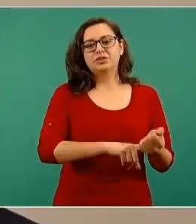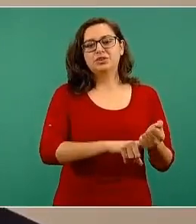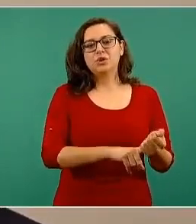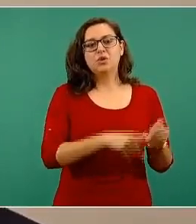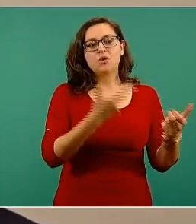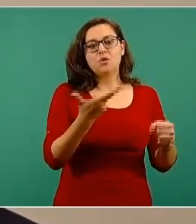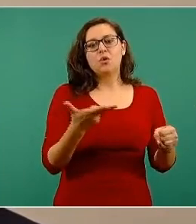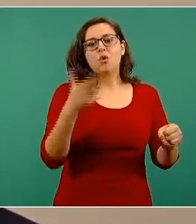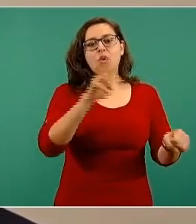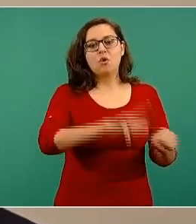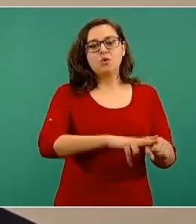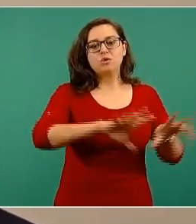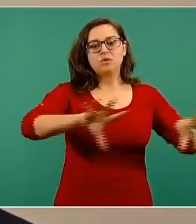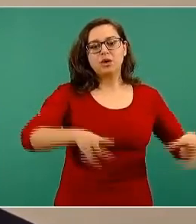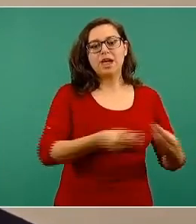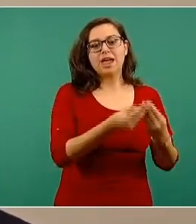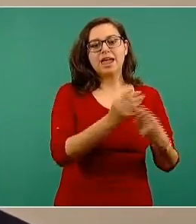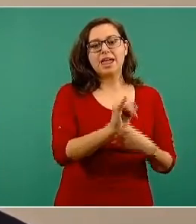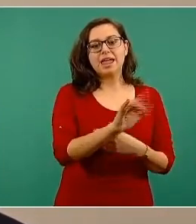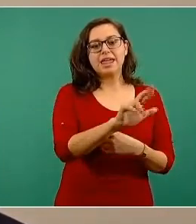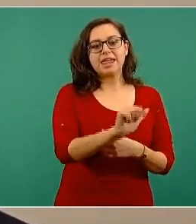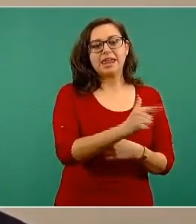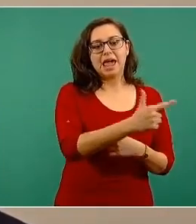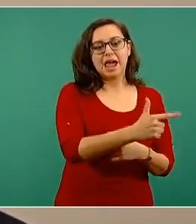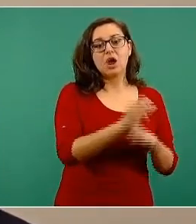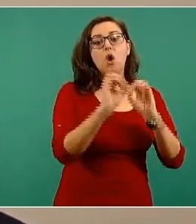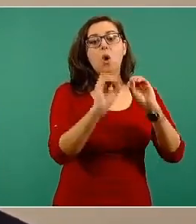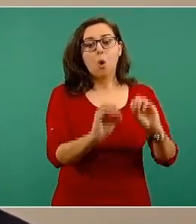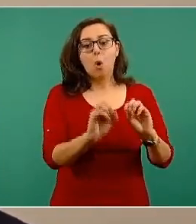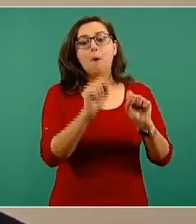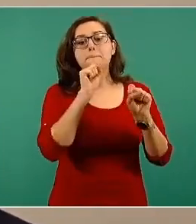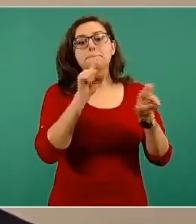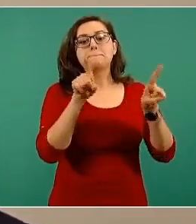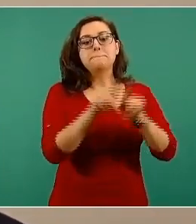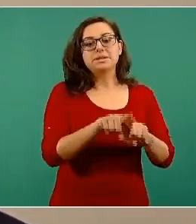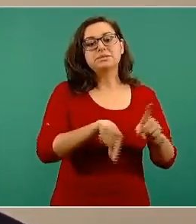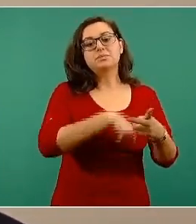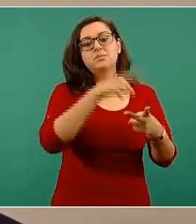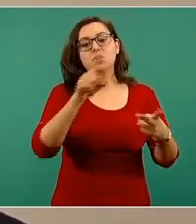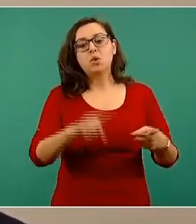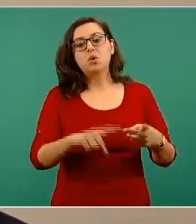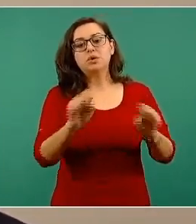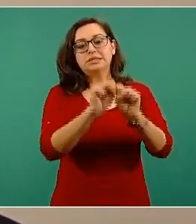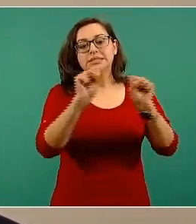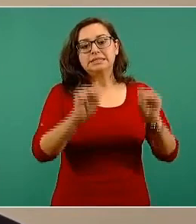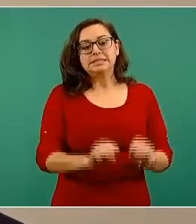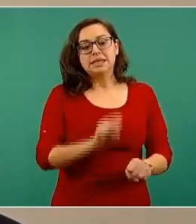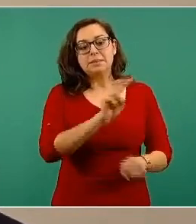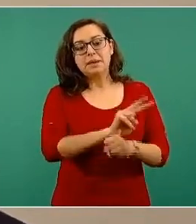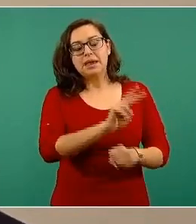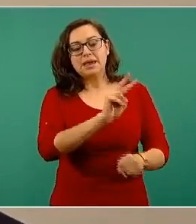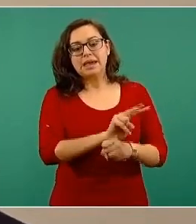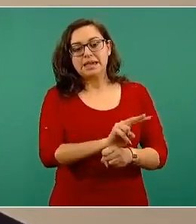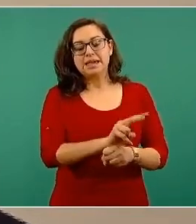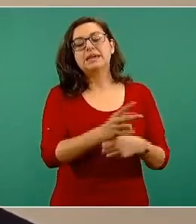en las unidades que notifican al CISBER, es decir, se tenía una claridad de cuáles eran las unidades médicas tanto públicas